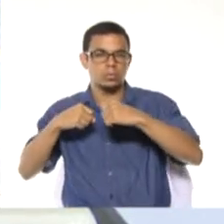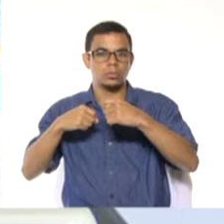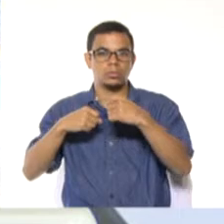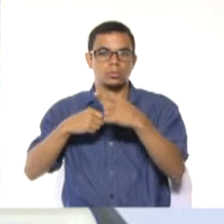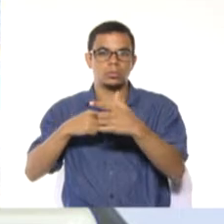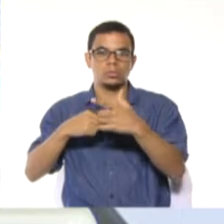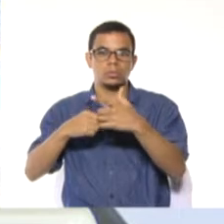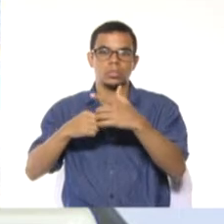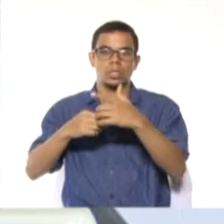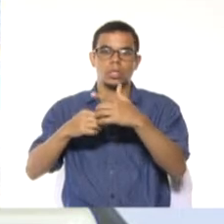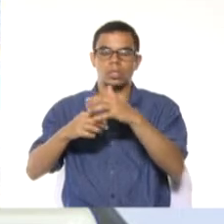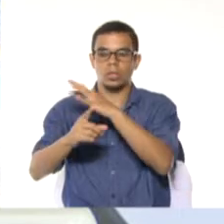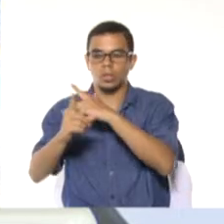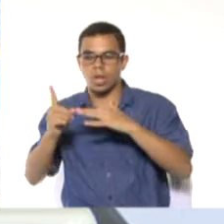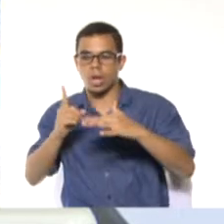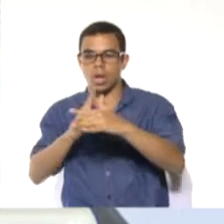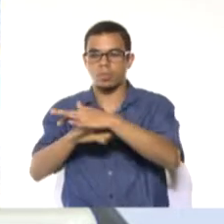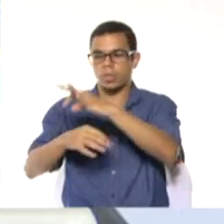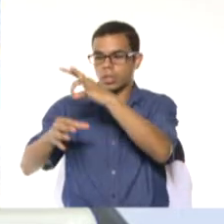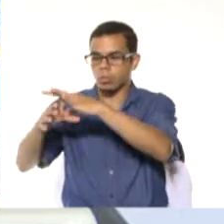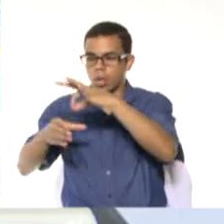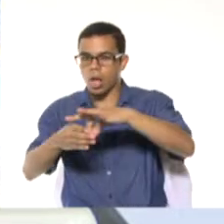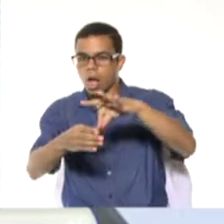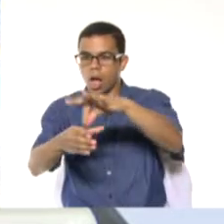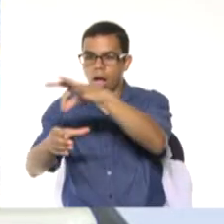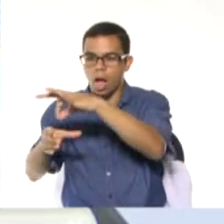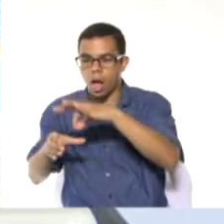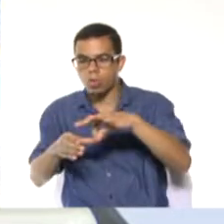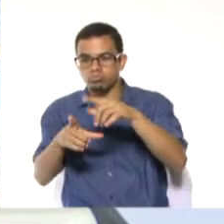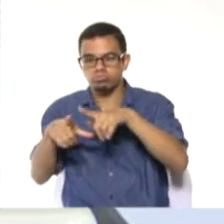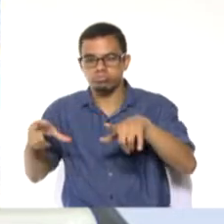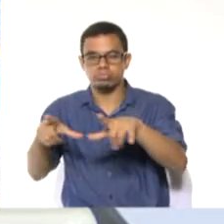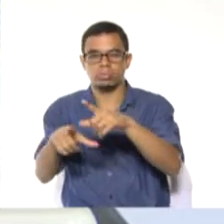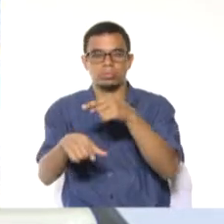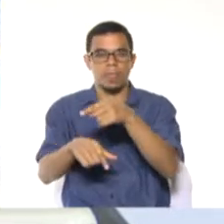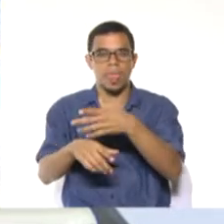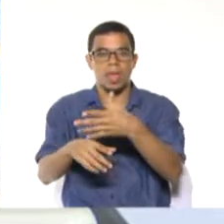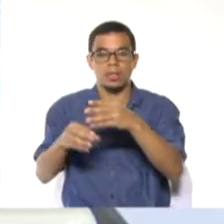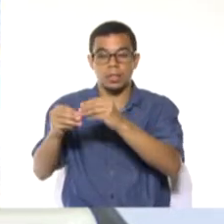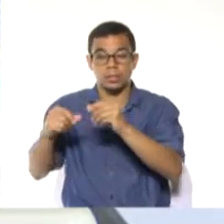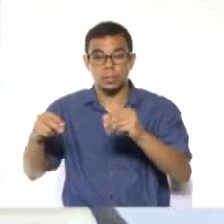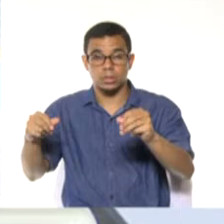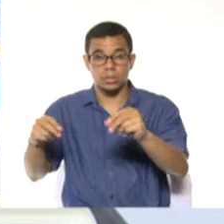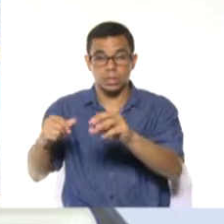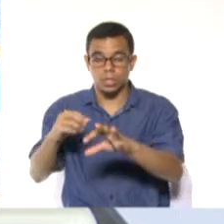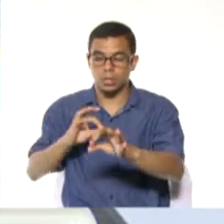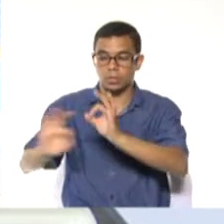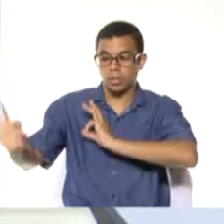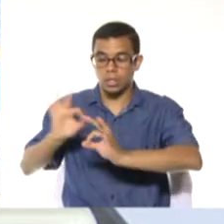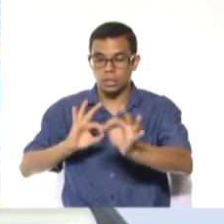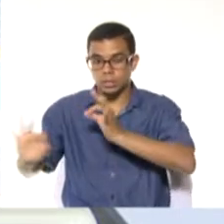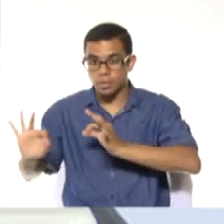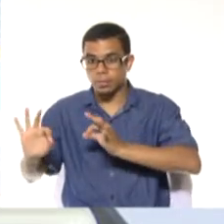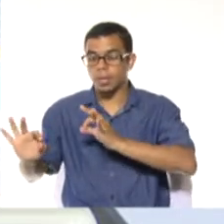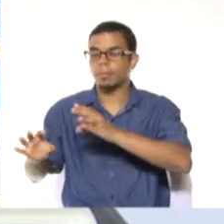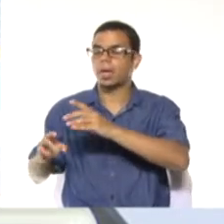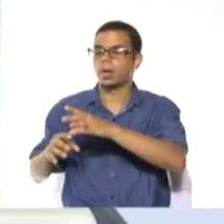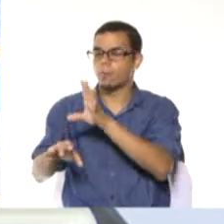se hacen en esos campos donde cultivamos nuestros alimentos, ¿ok? Donde esas tierras que son preparadas para